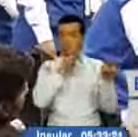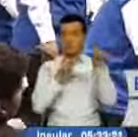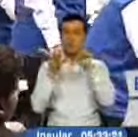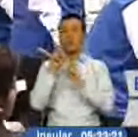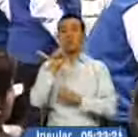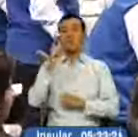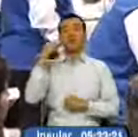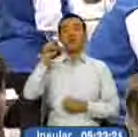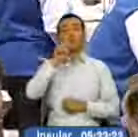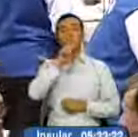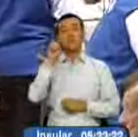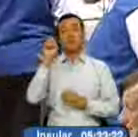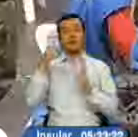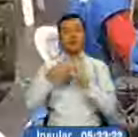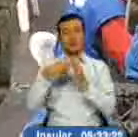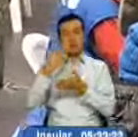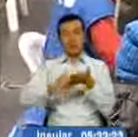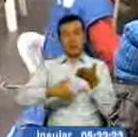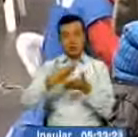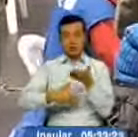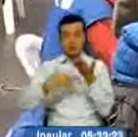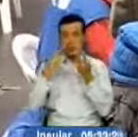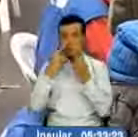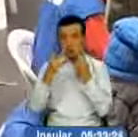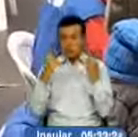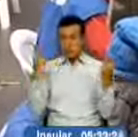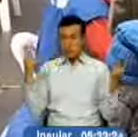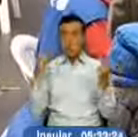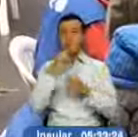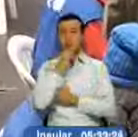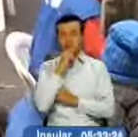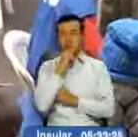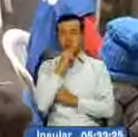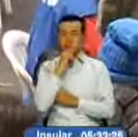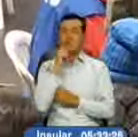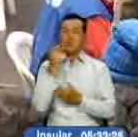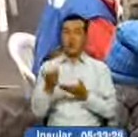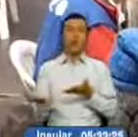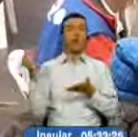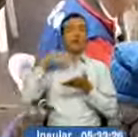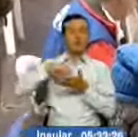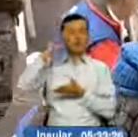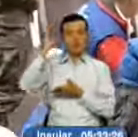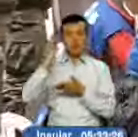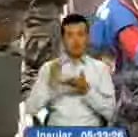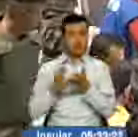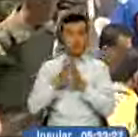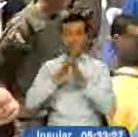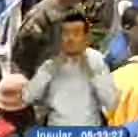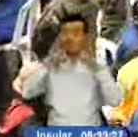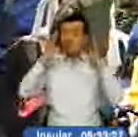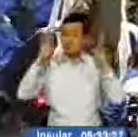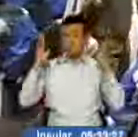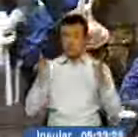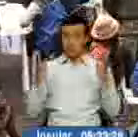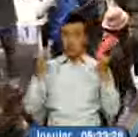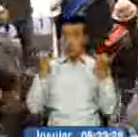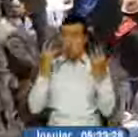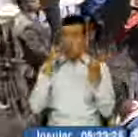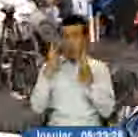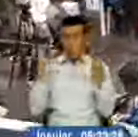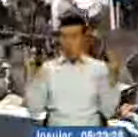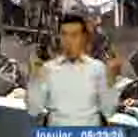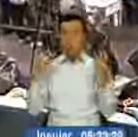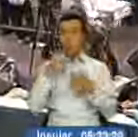más de 1.200.000 papeletas y reconocieron, según su criterio, que un recuento de votos de esta magnitud y bajo estas reglas es